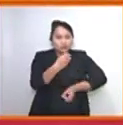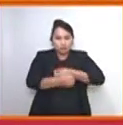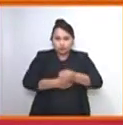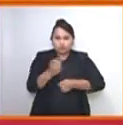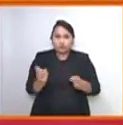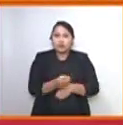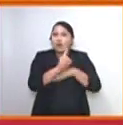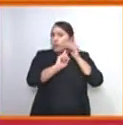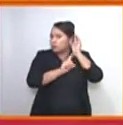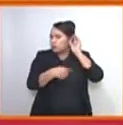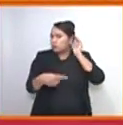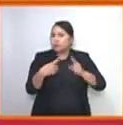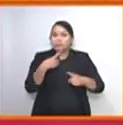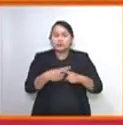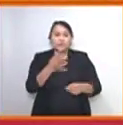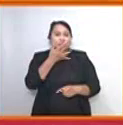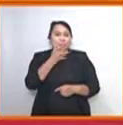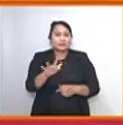para Multi X Suerte,